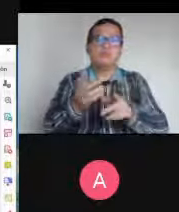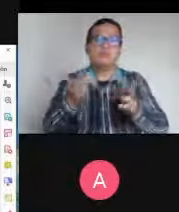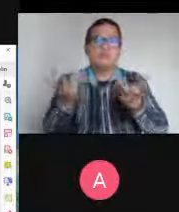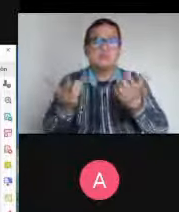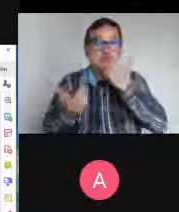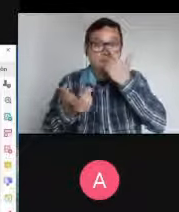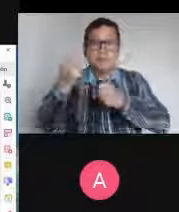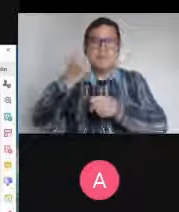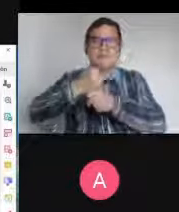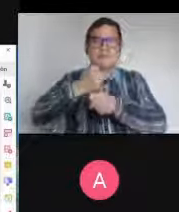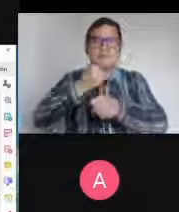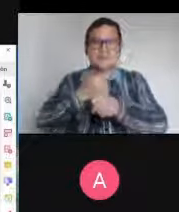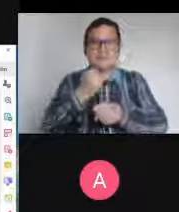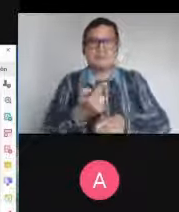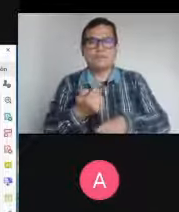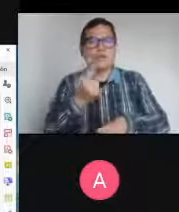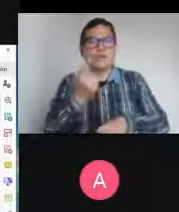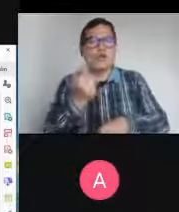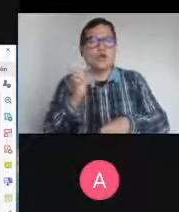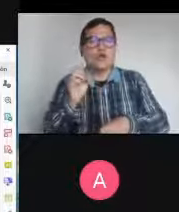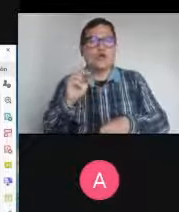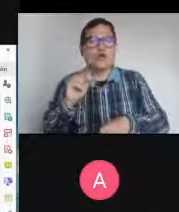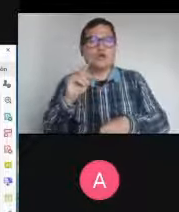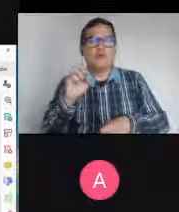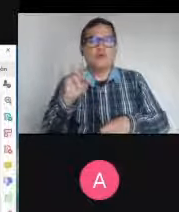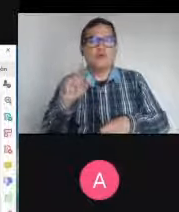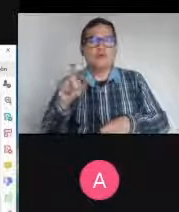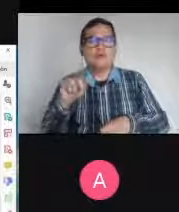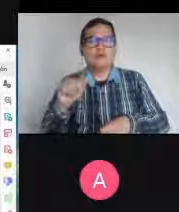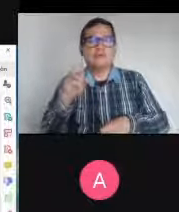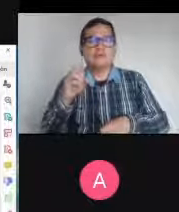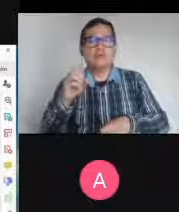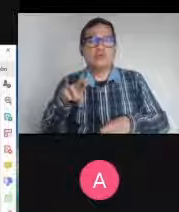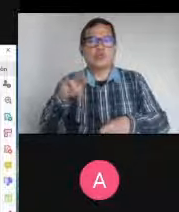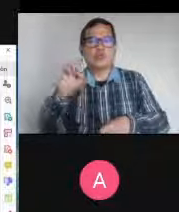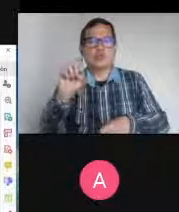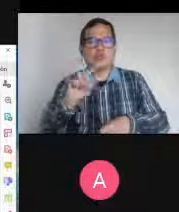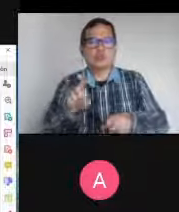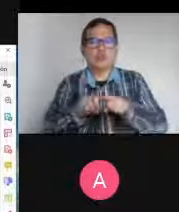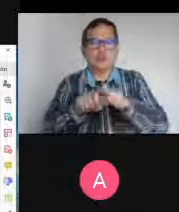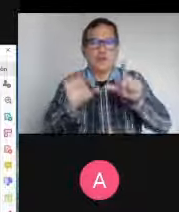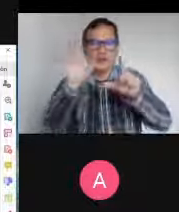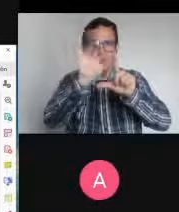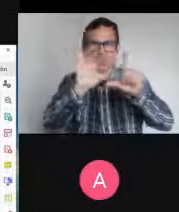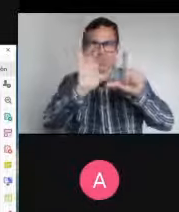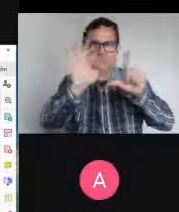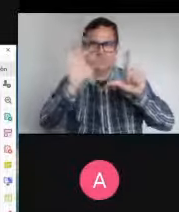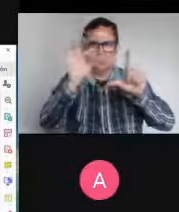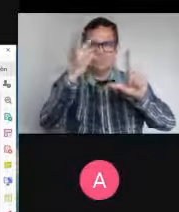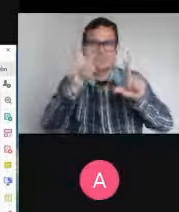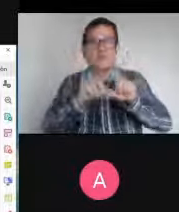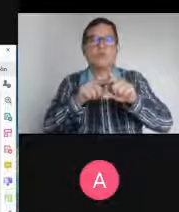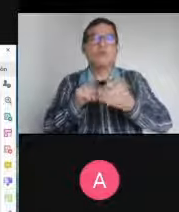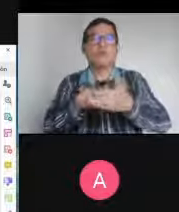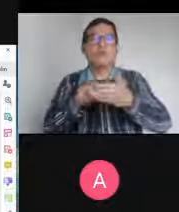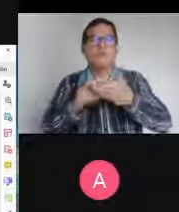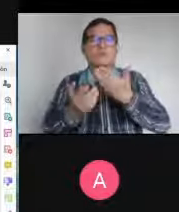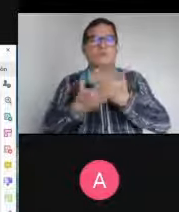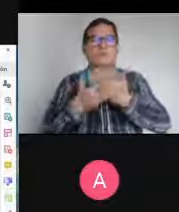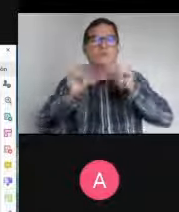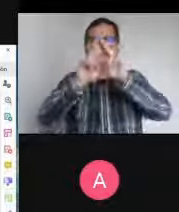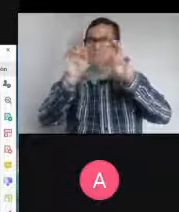Cuando trabajamos con condensadores, pues como vamos a trabajar un software en línea, pues él requiere máquina y buena